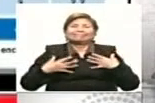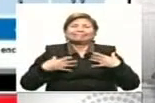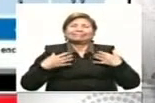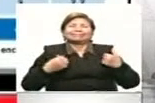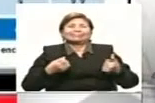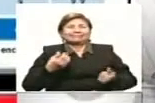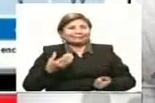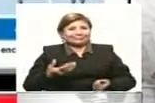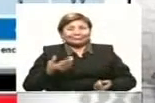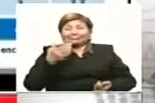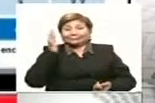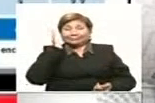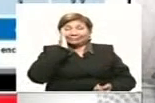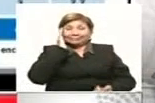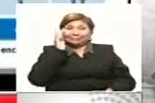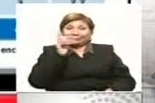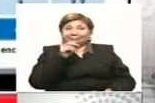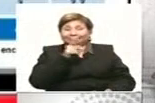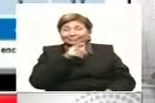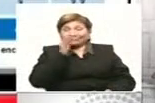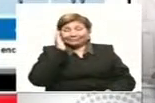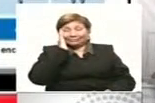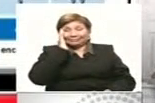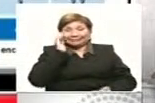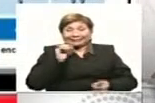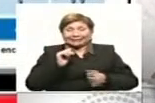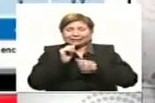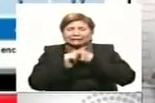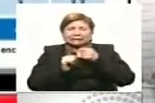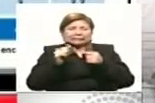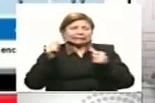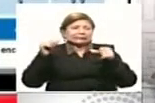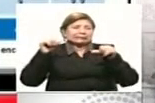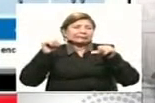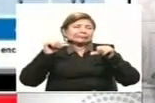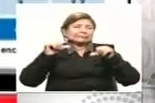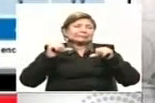saben que este año, que ha sido un año de crisis,